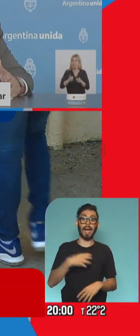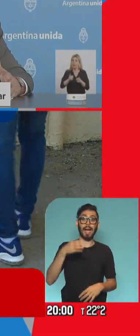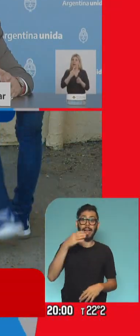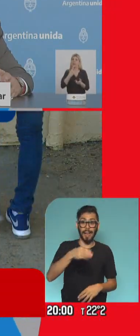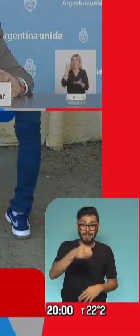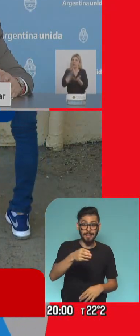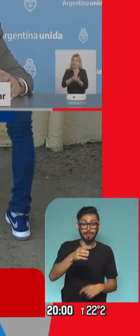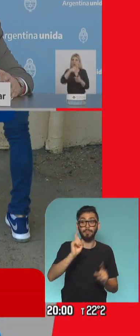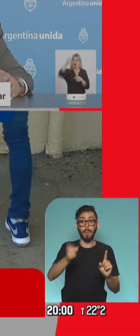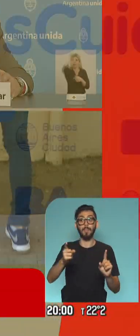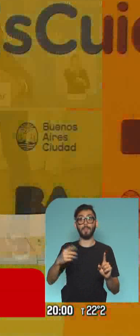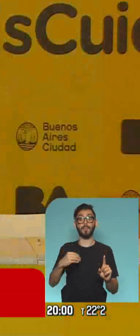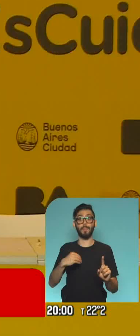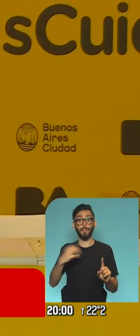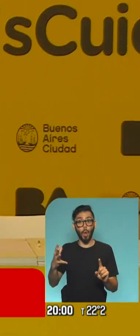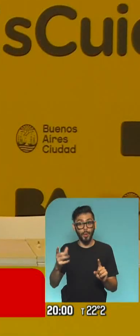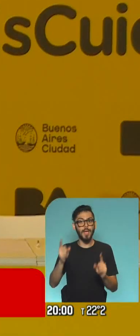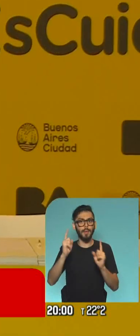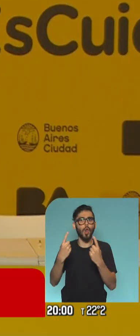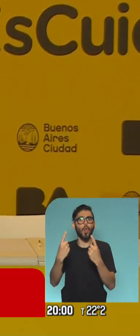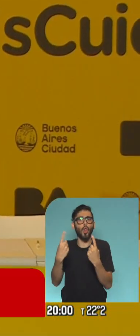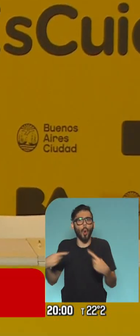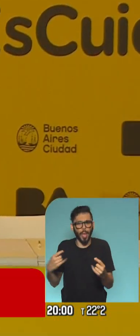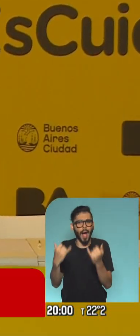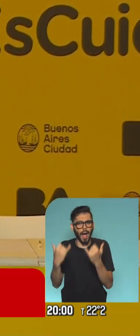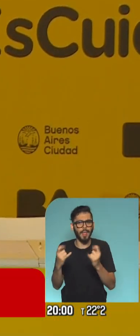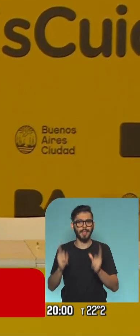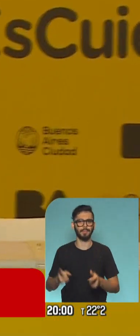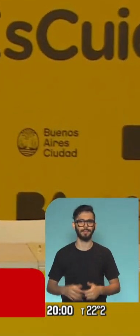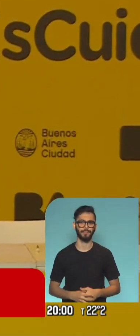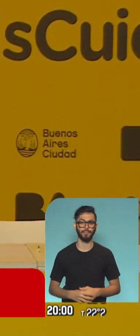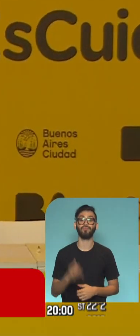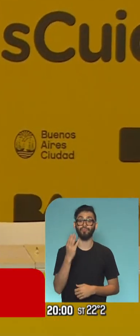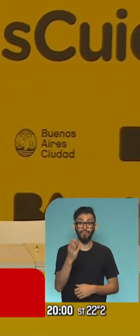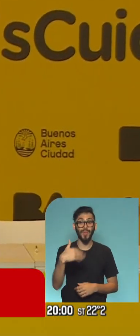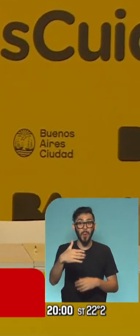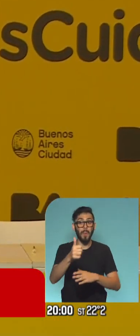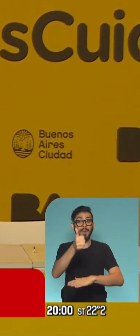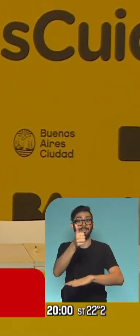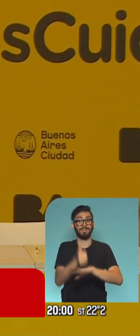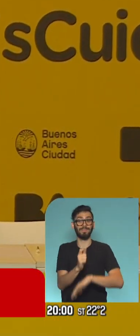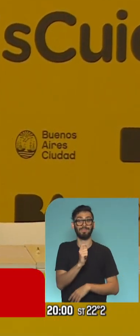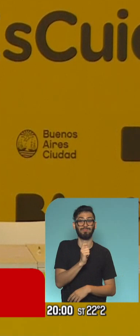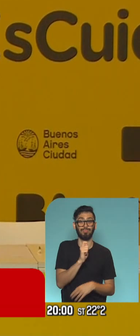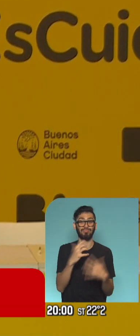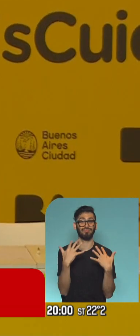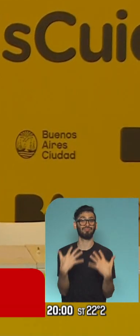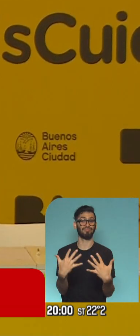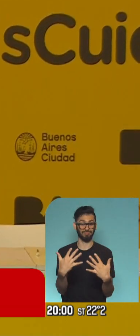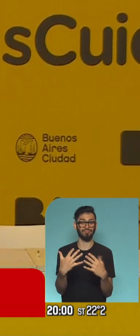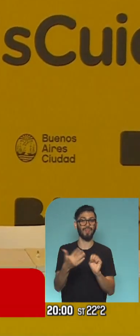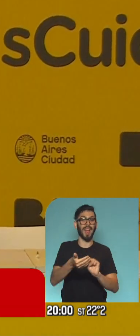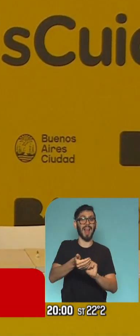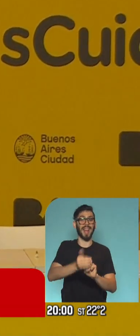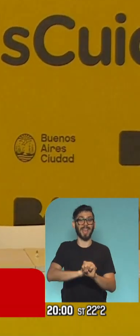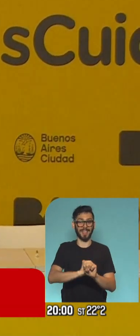También en la provincia de Buenos Aires hay novedades al respecto. Allí será el lugar de la conferencia de prensa entonces del jefe de gobierno